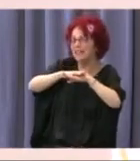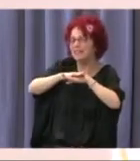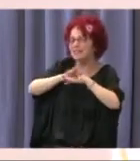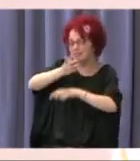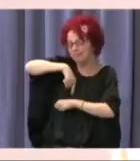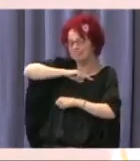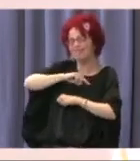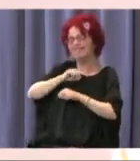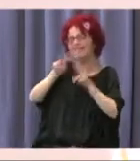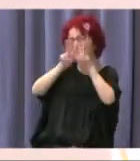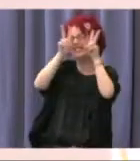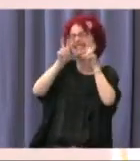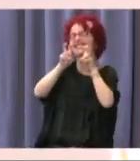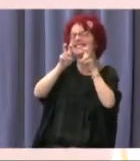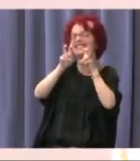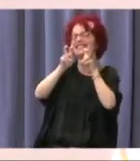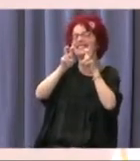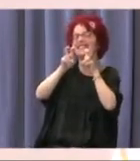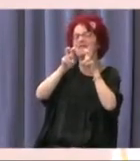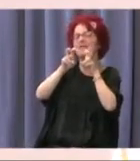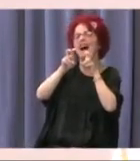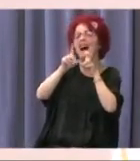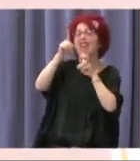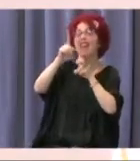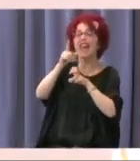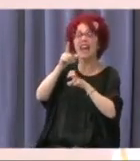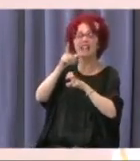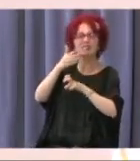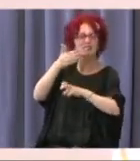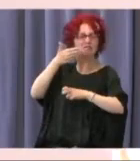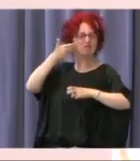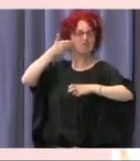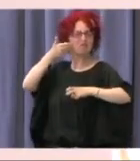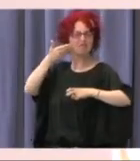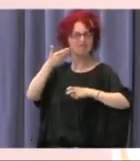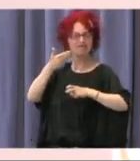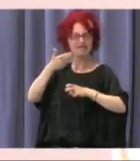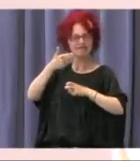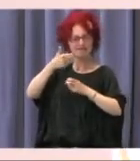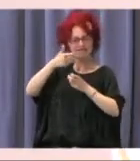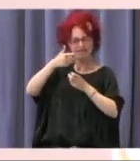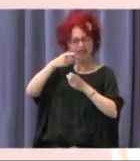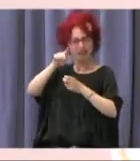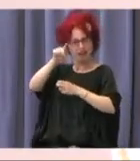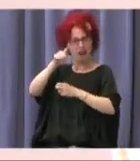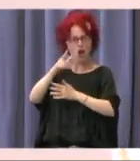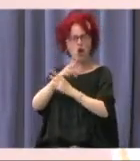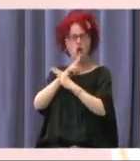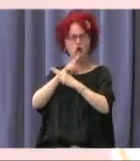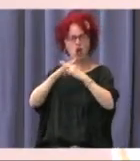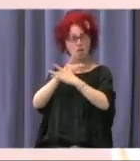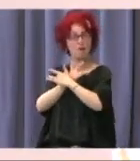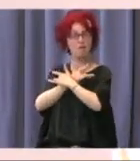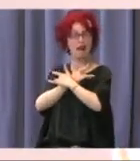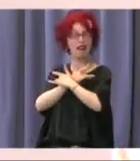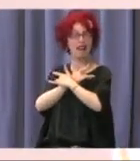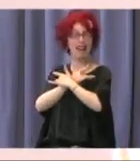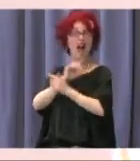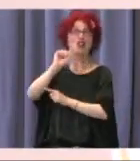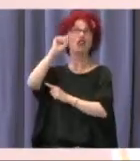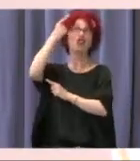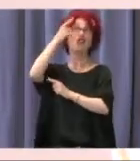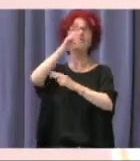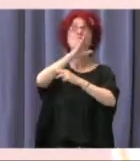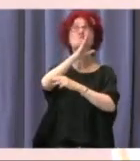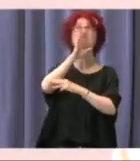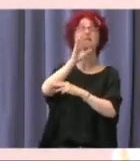increíble sobre el prestigio y lo desprestigio. Esto viene de un nombre muy prestigioso, ¿eh? María, la Madre de Dios. Anda, que